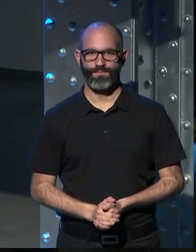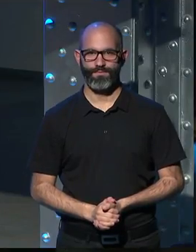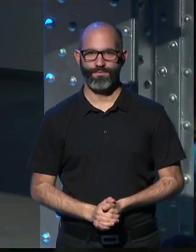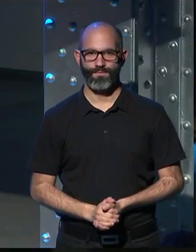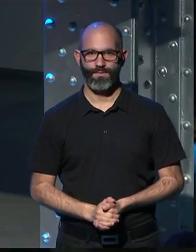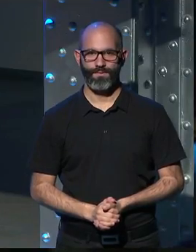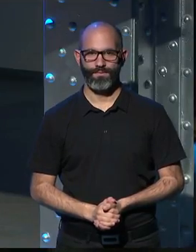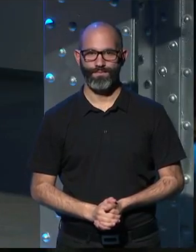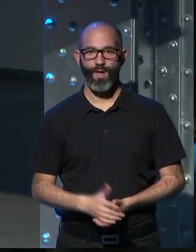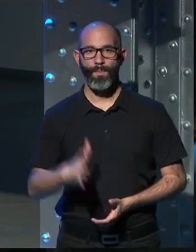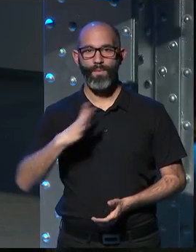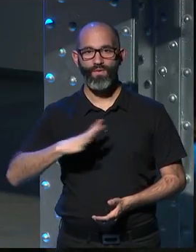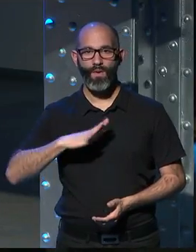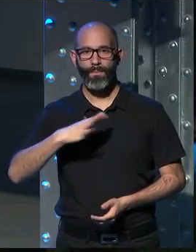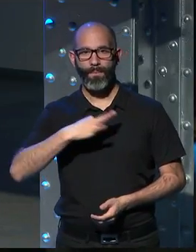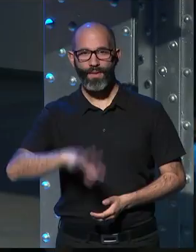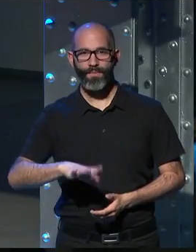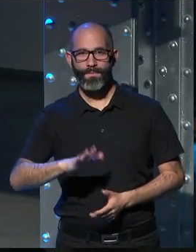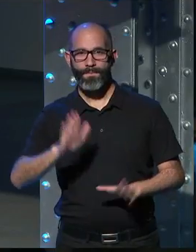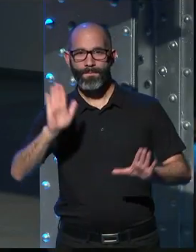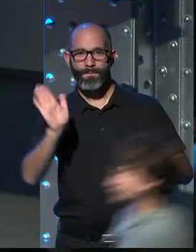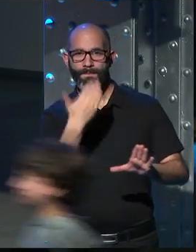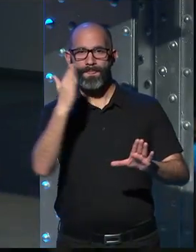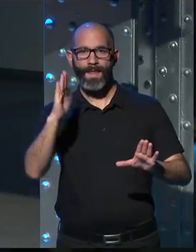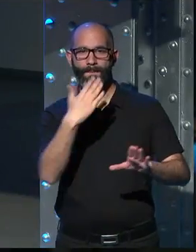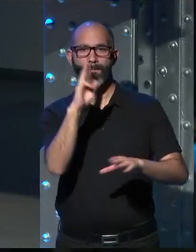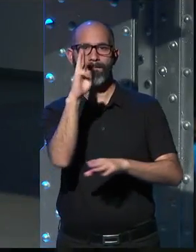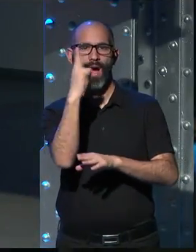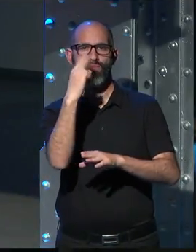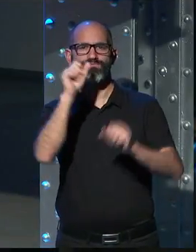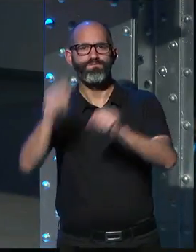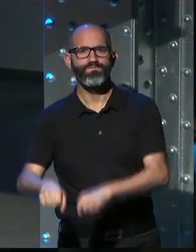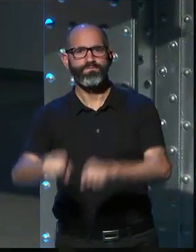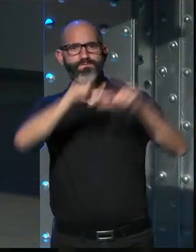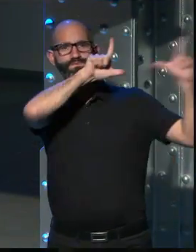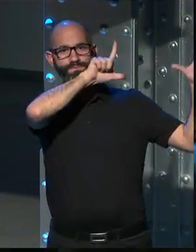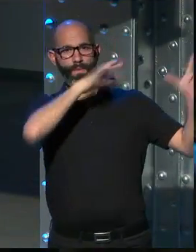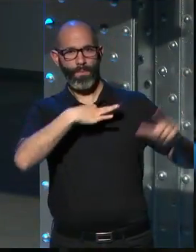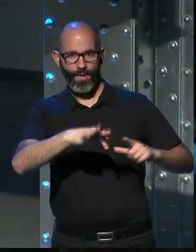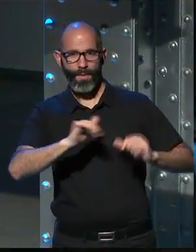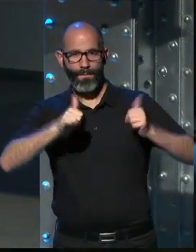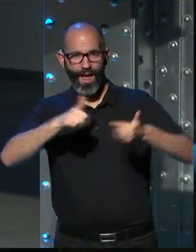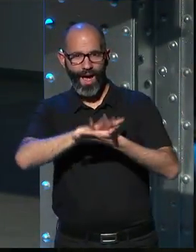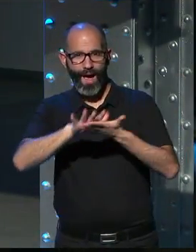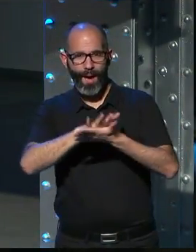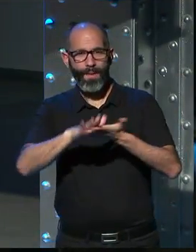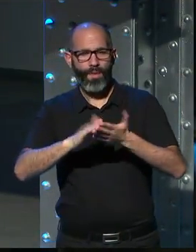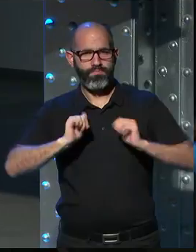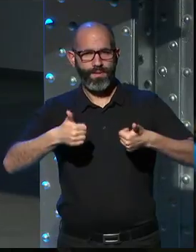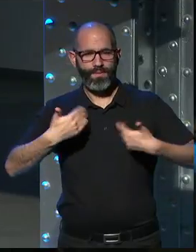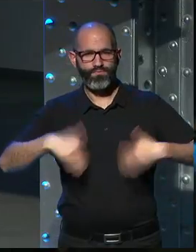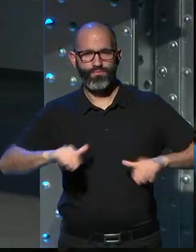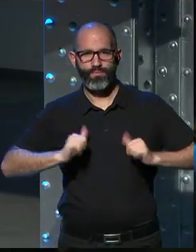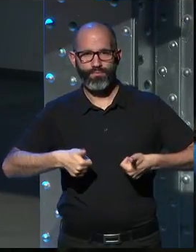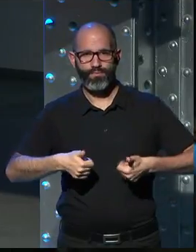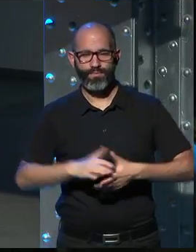Si podemos, por favor, pasar mi presentación a la pantalla grande. Puedo empezar a hablar de cualquier manera.